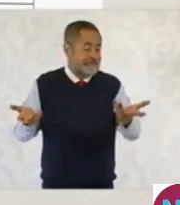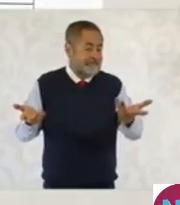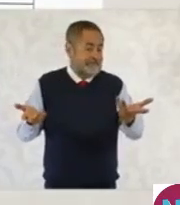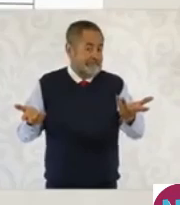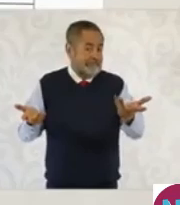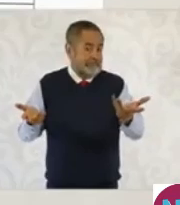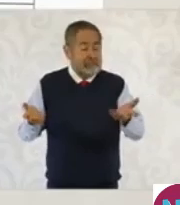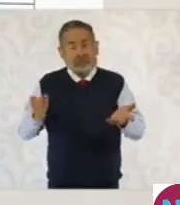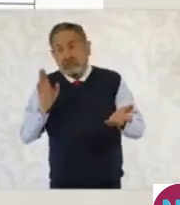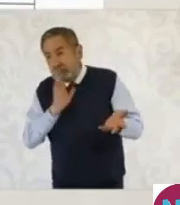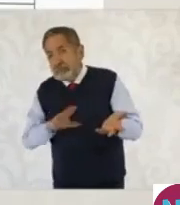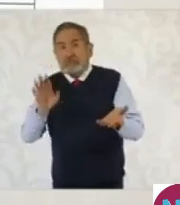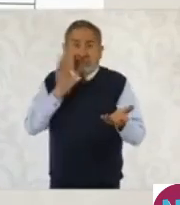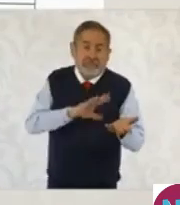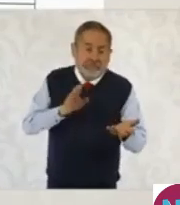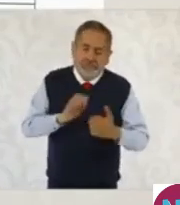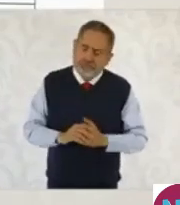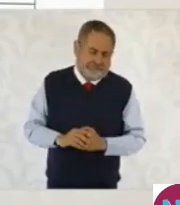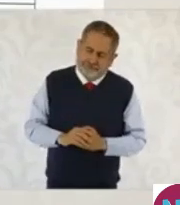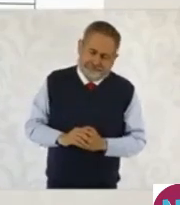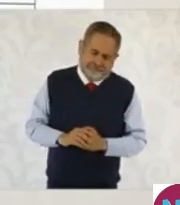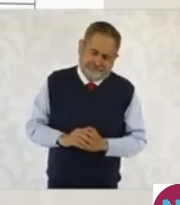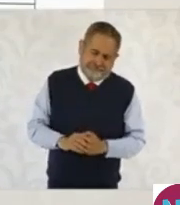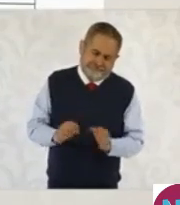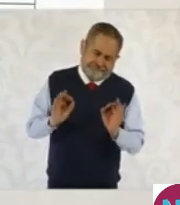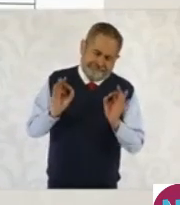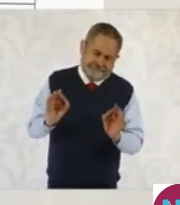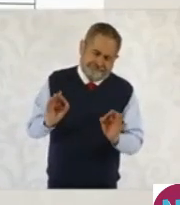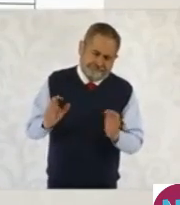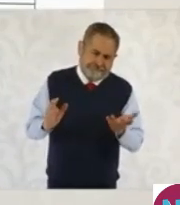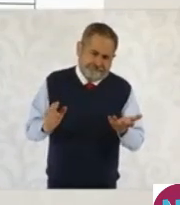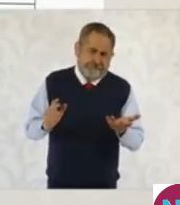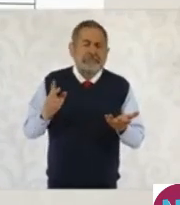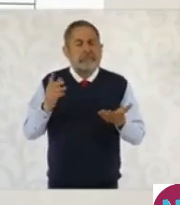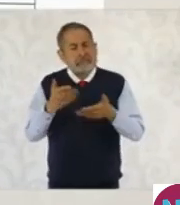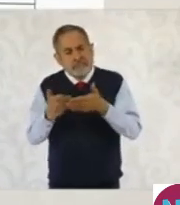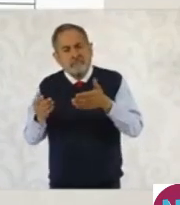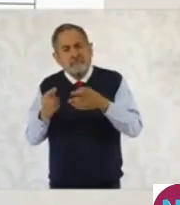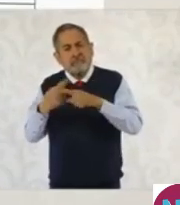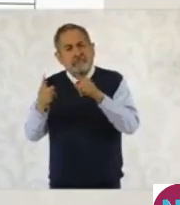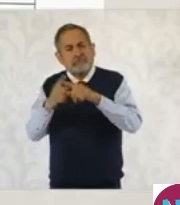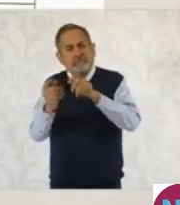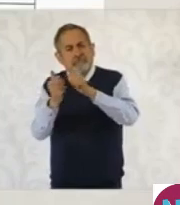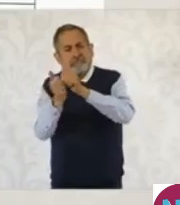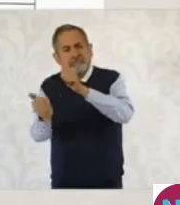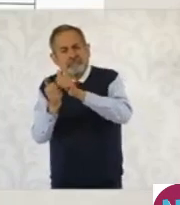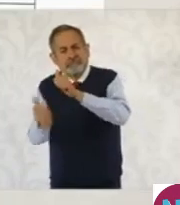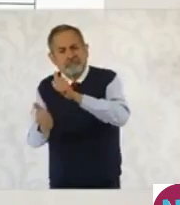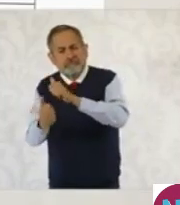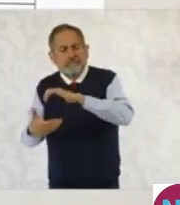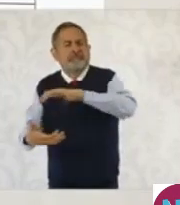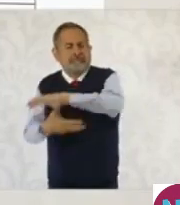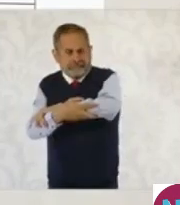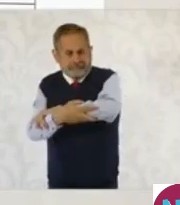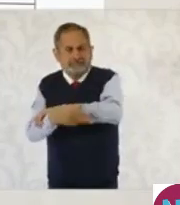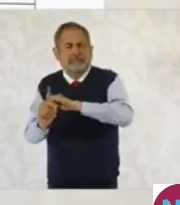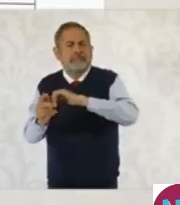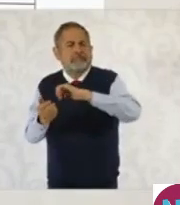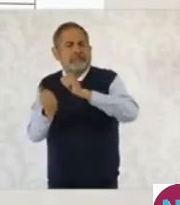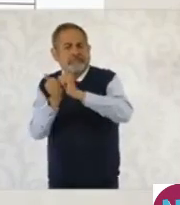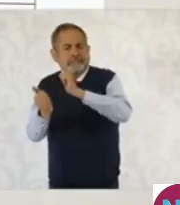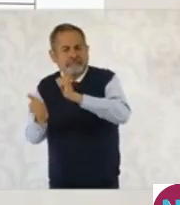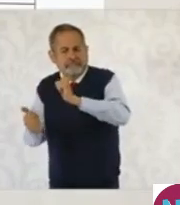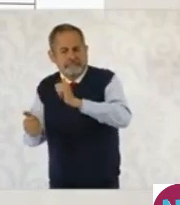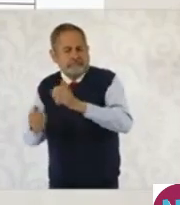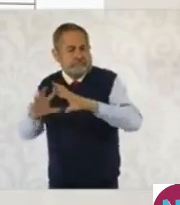Así como que muy mal tampoco les fue, ¿verdad? Solo que ahora salieron pues aliados de manera distinta, pero finalmente son